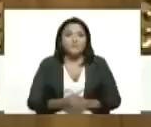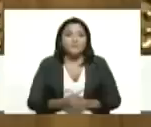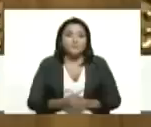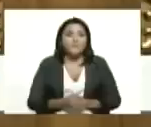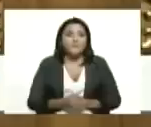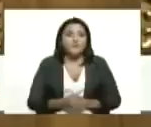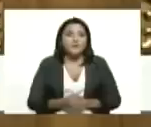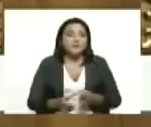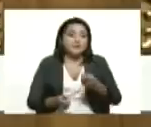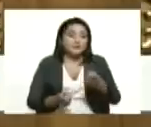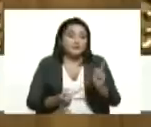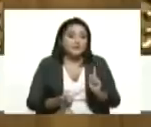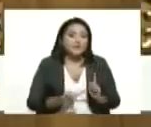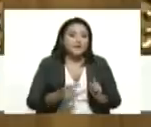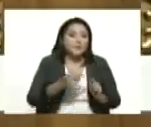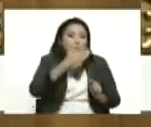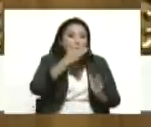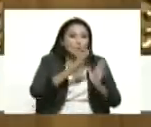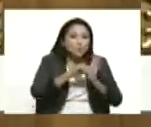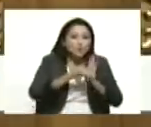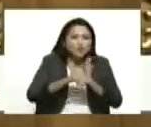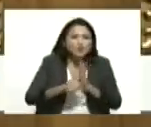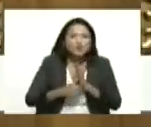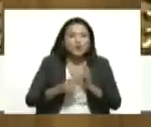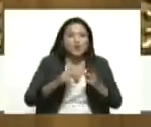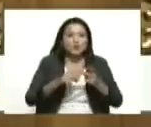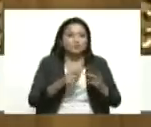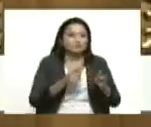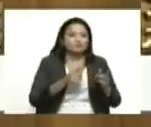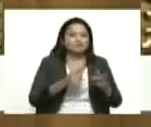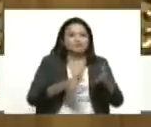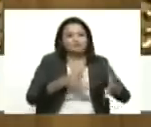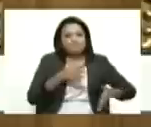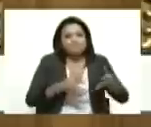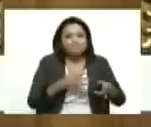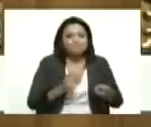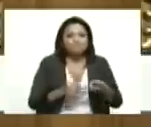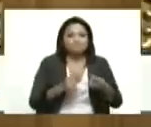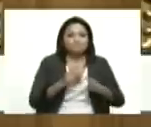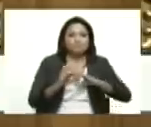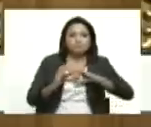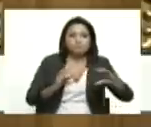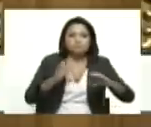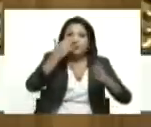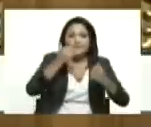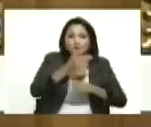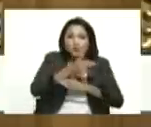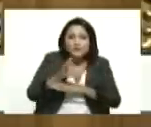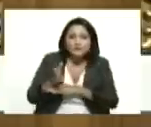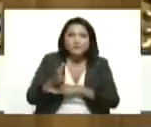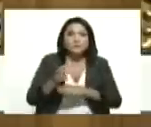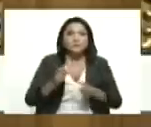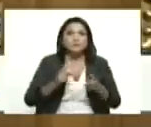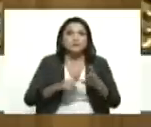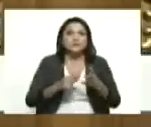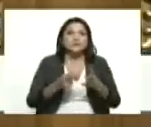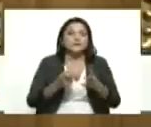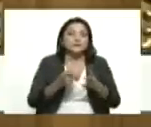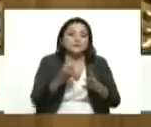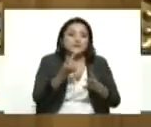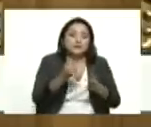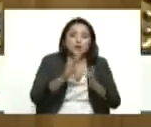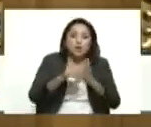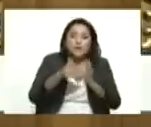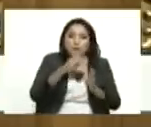delictivas, especialmente las relacionadas con la corrupción, la delincuencia organizada, el financiamiento al terrorismo, la legitimación de